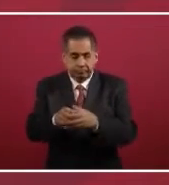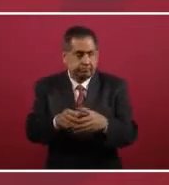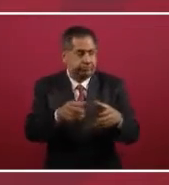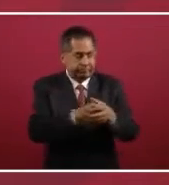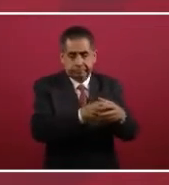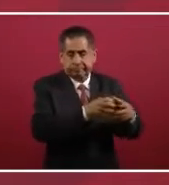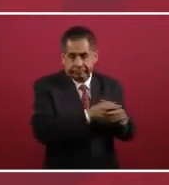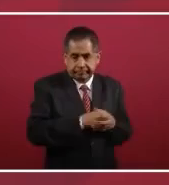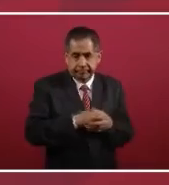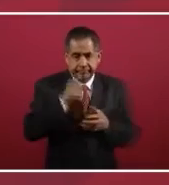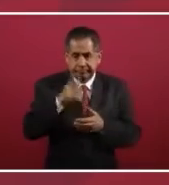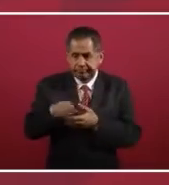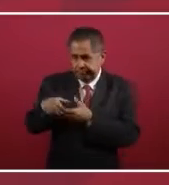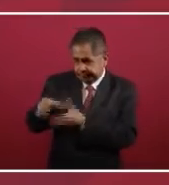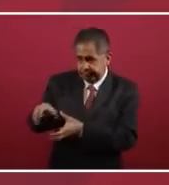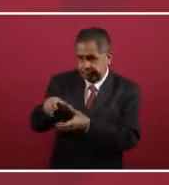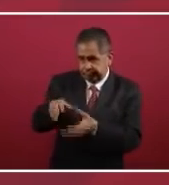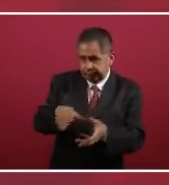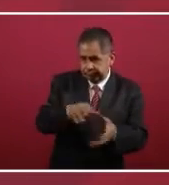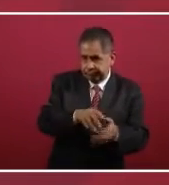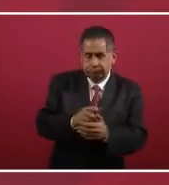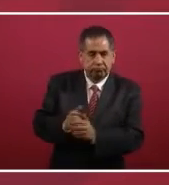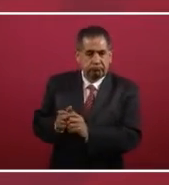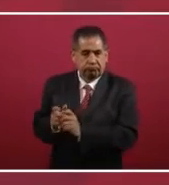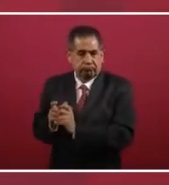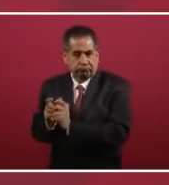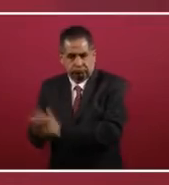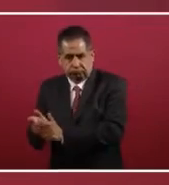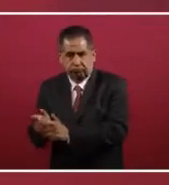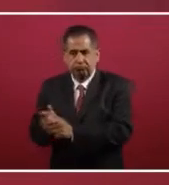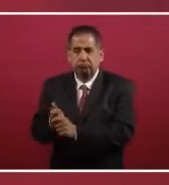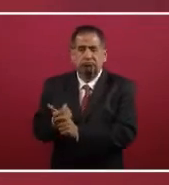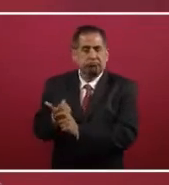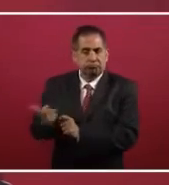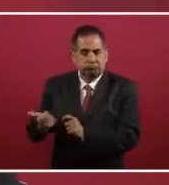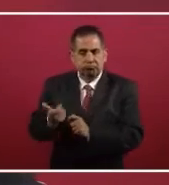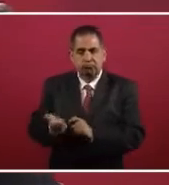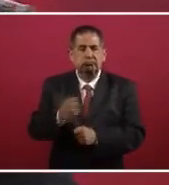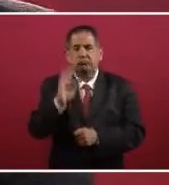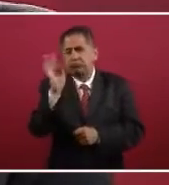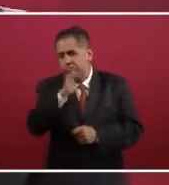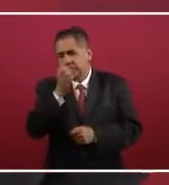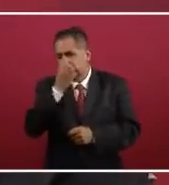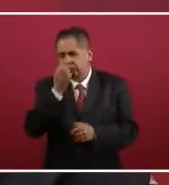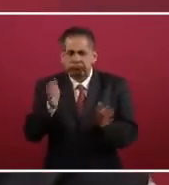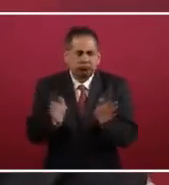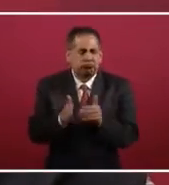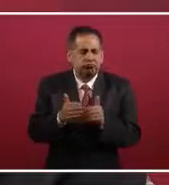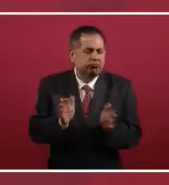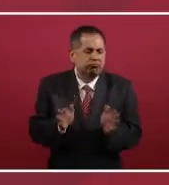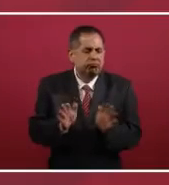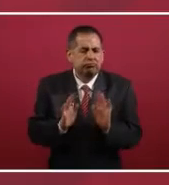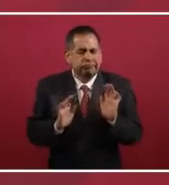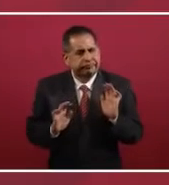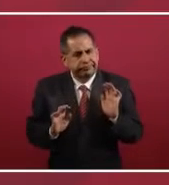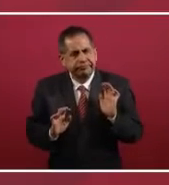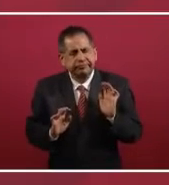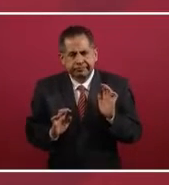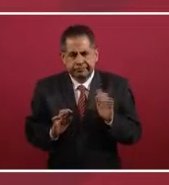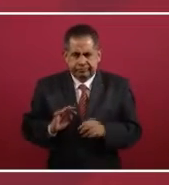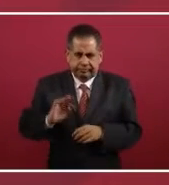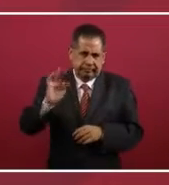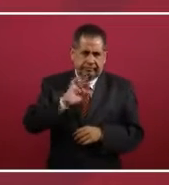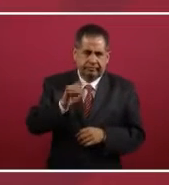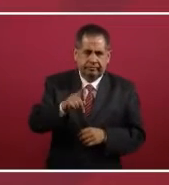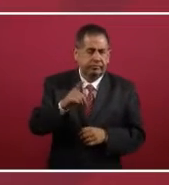para manejar esos fondos. Si es una escuela pequeña, en donde